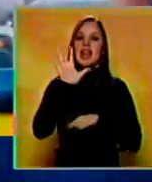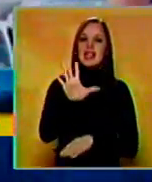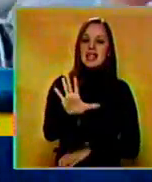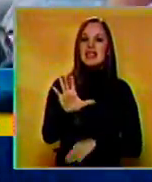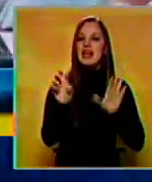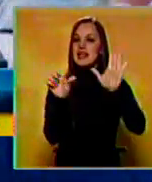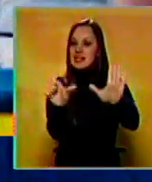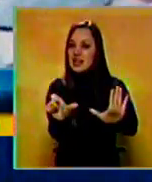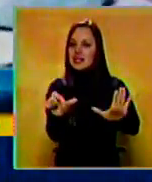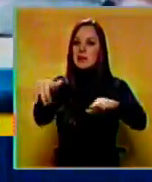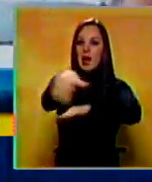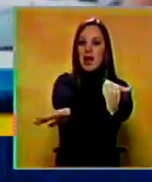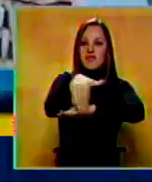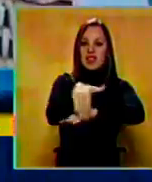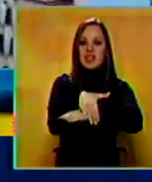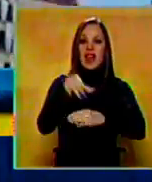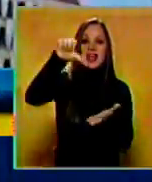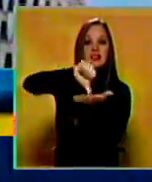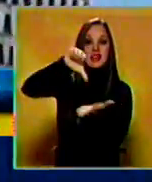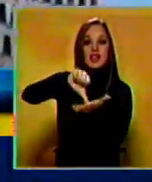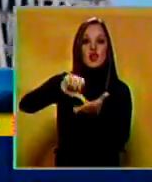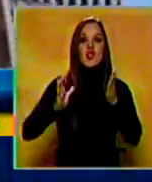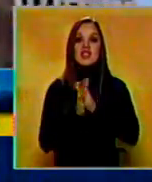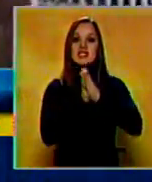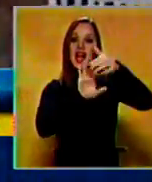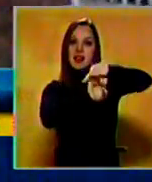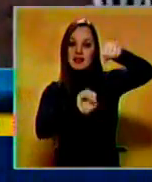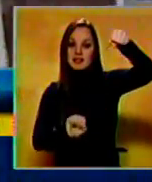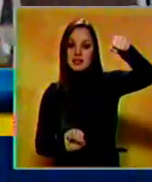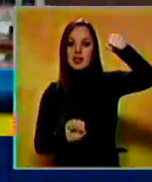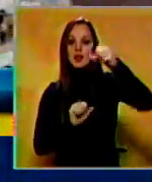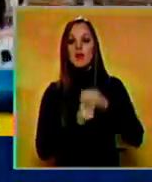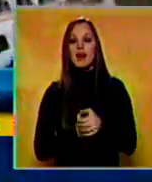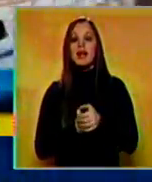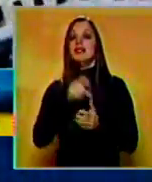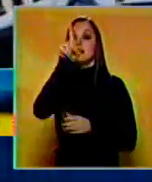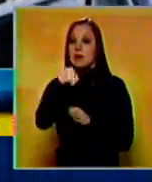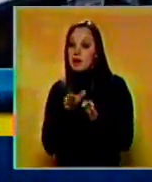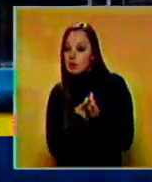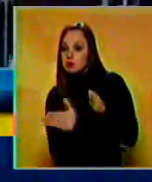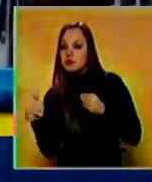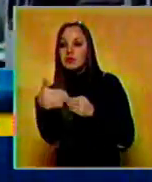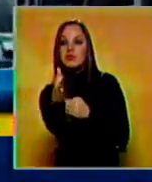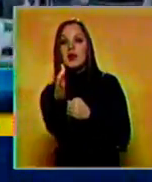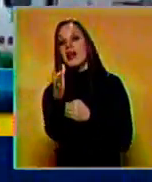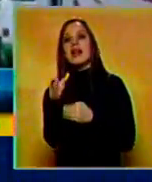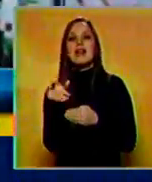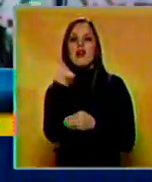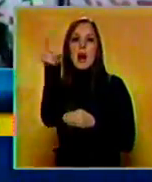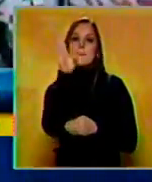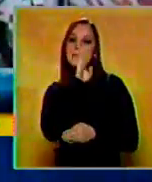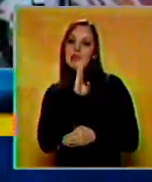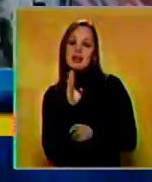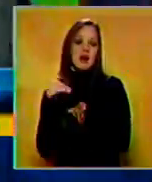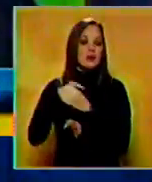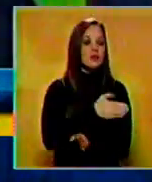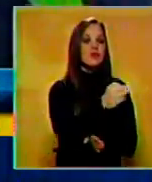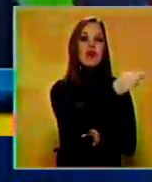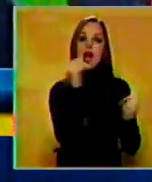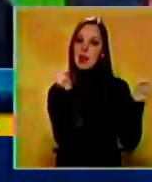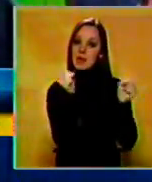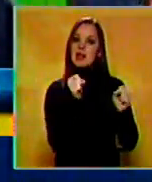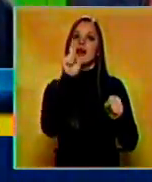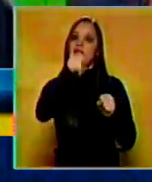centro de San Cristóbal, también afectando el paso por la carretera troncal 5 vía Barinas y Panamericana vía Mérida. La razón obedece al